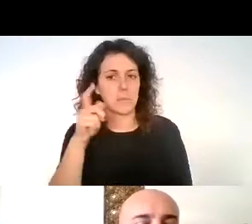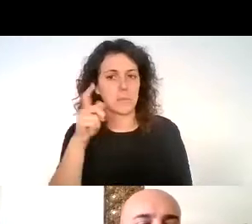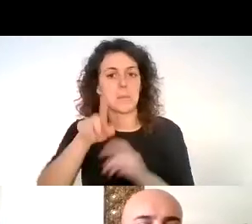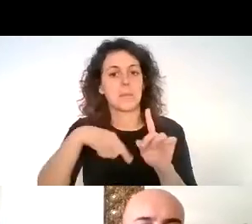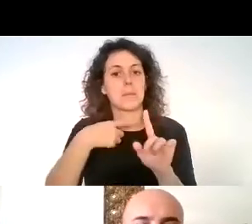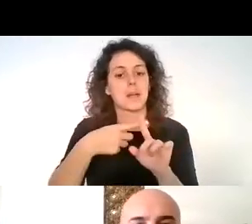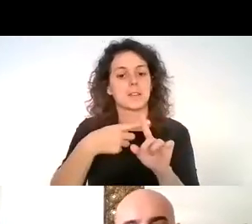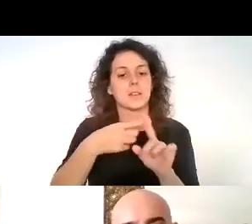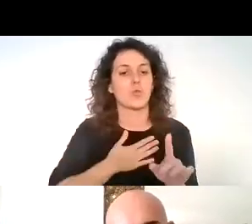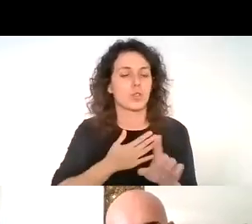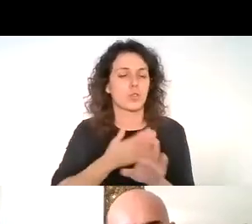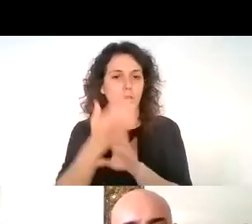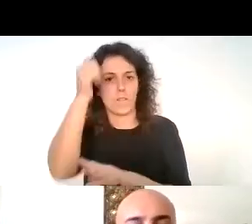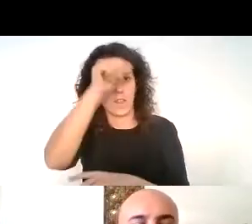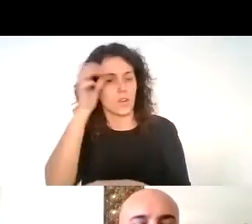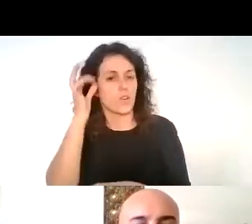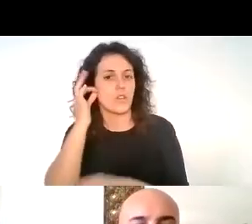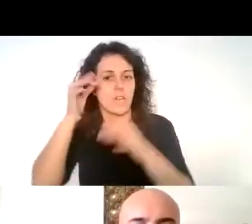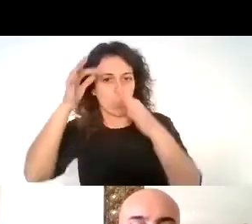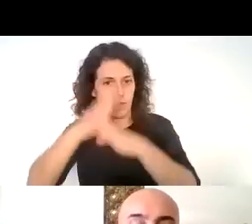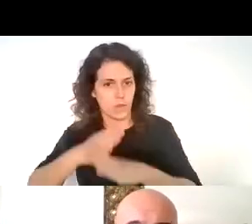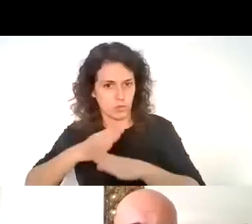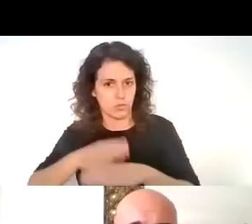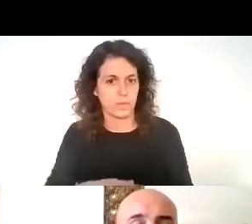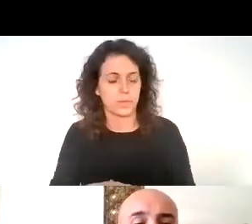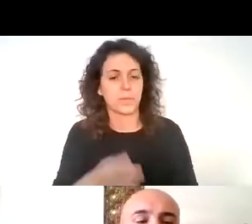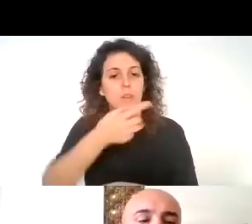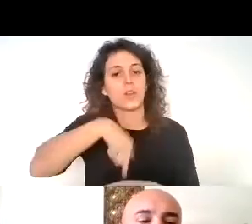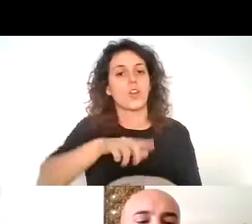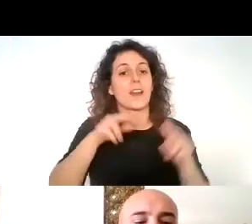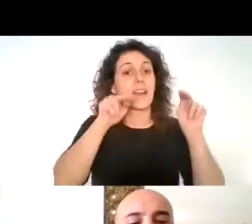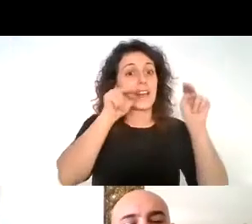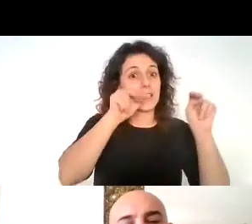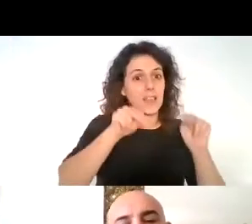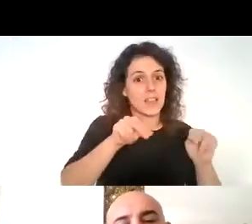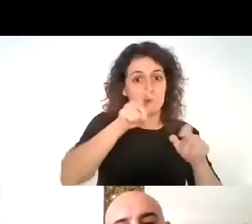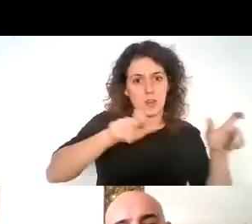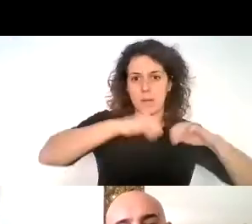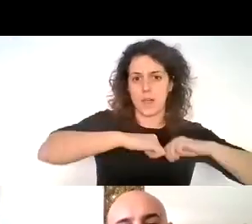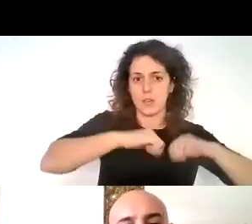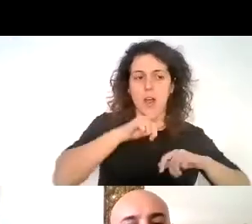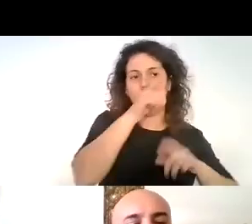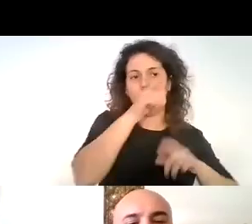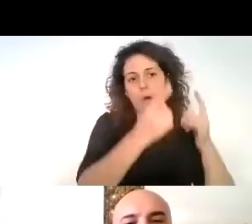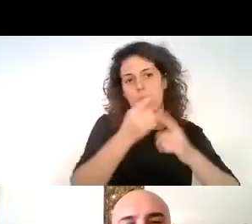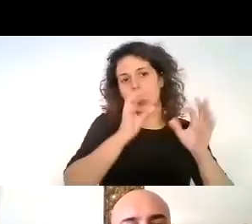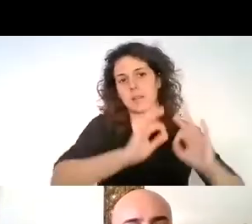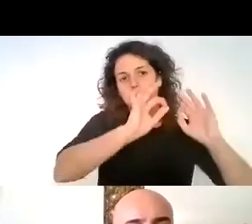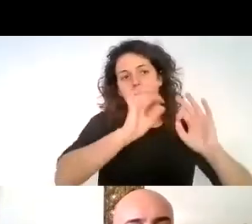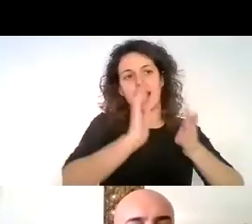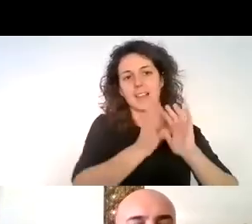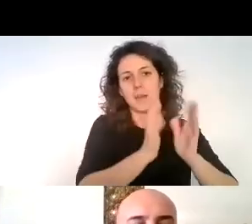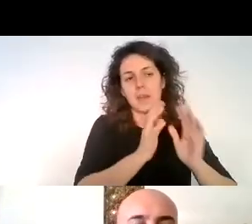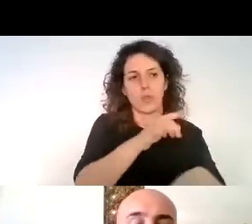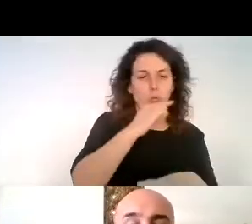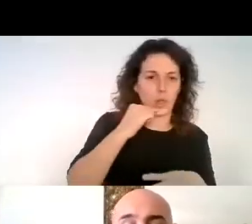nuestros vecinos y vecinas fijos. Contamos con varias residencias de mayores, unas especializadas en el tratamiento de ciertas